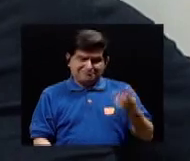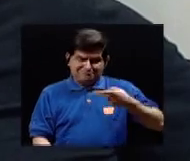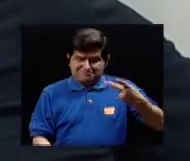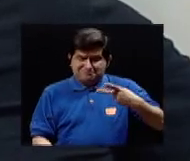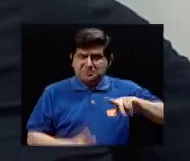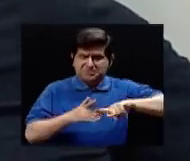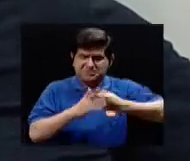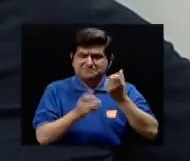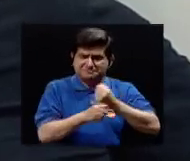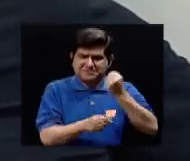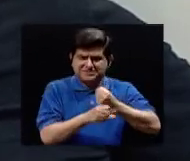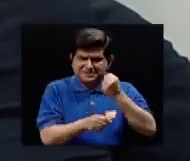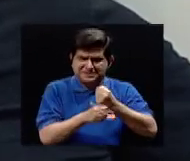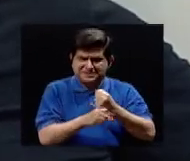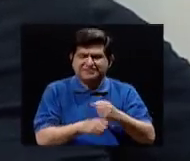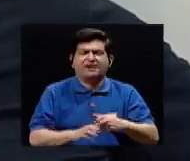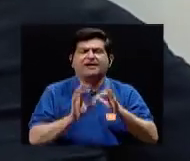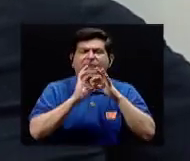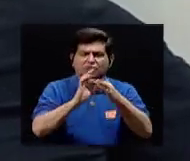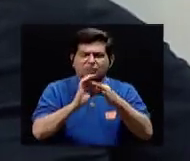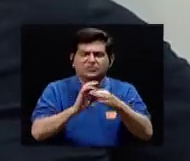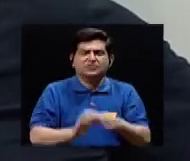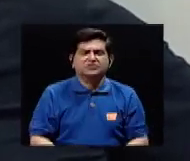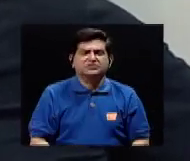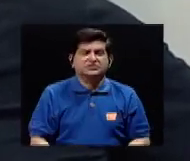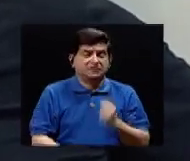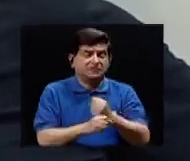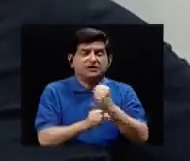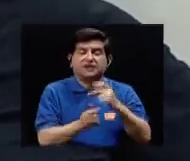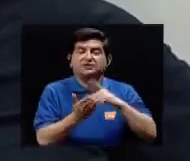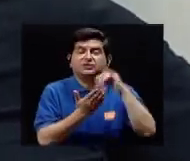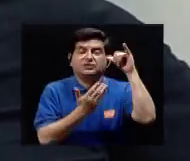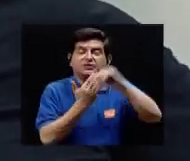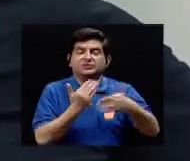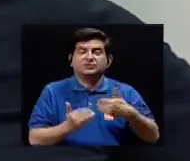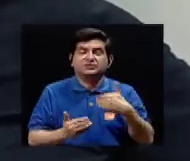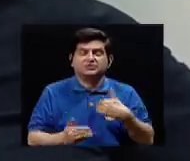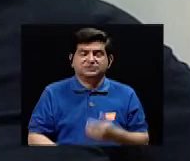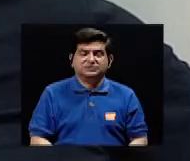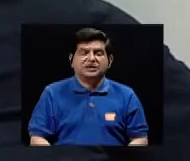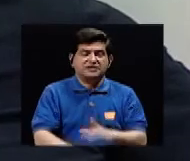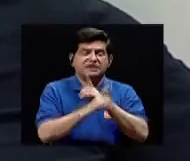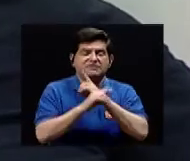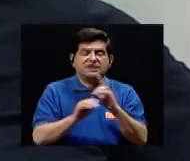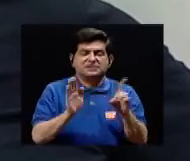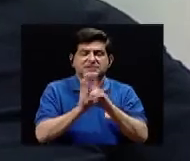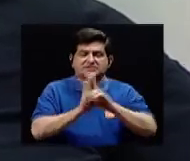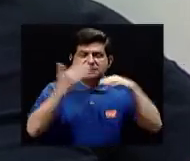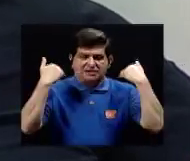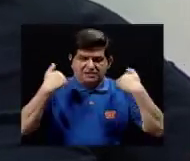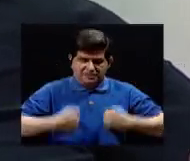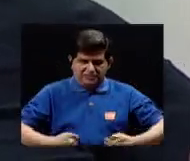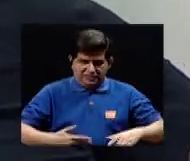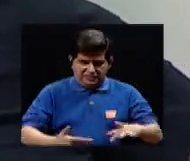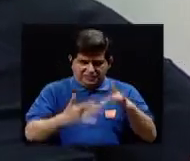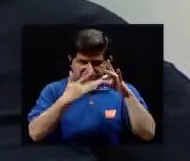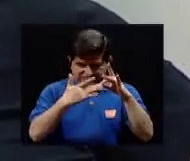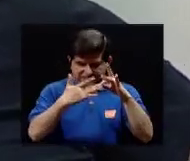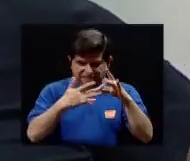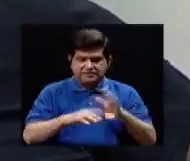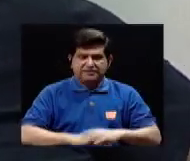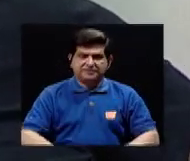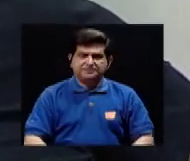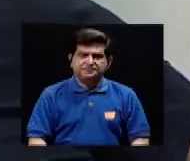Isis y yo empezamos a trabajar juntos porque empezamos a trabajar en proyectos que tienen que ver con defensa de derechos humanos, sobre